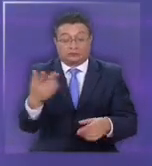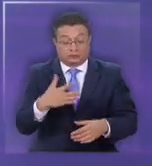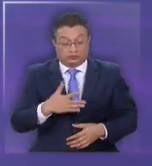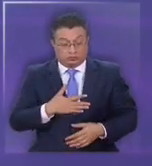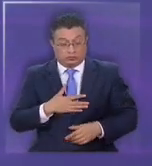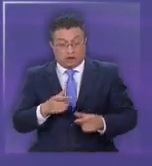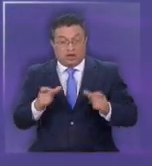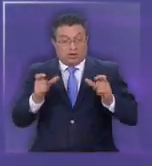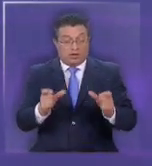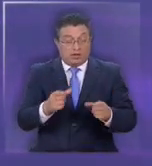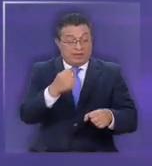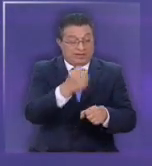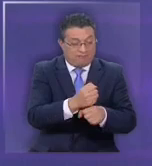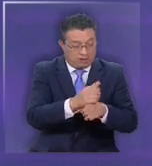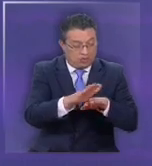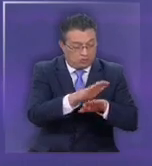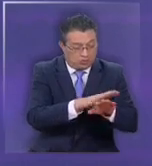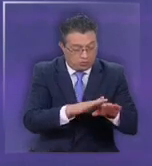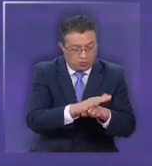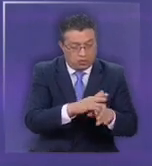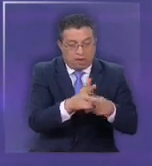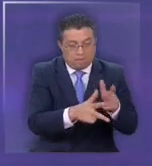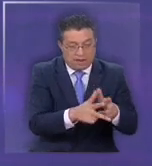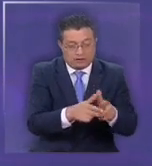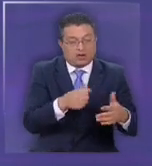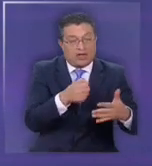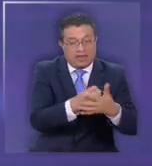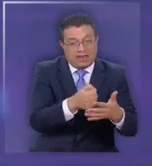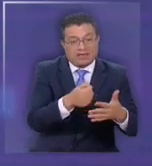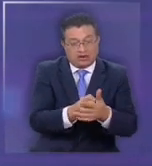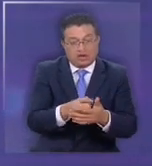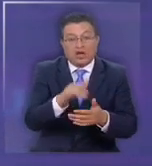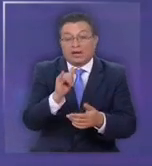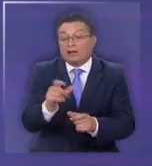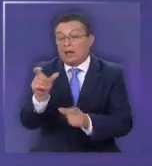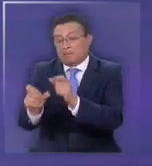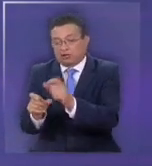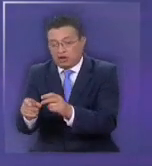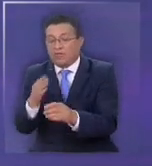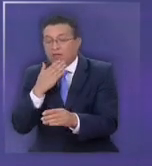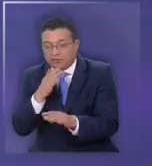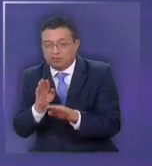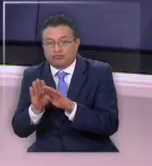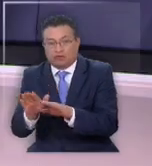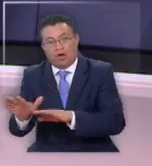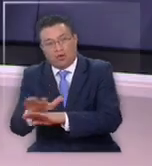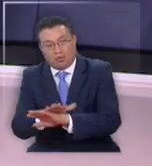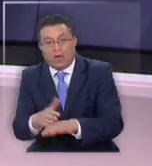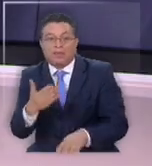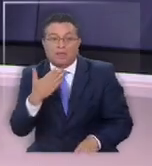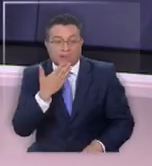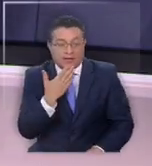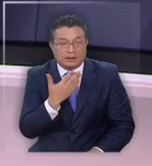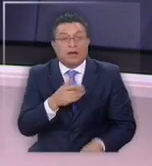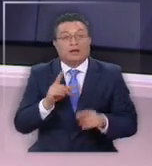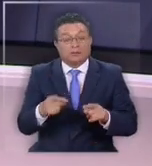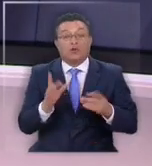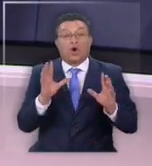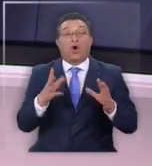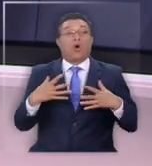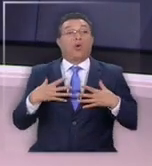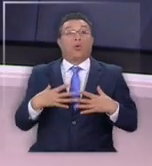por la seguridad tanto de los trabajadores de metro principalmente en las estaciones como de los pasajeros pero confiamos que si se va relajando